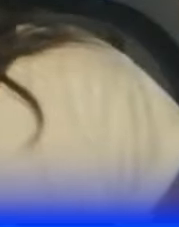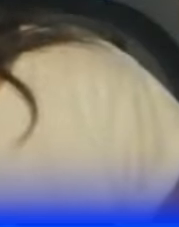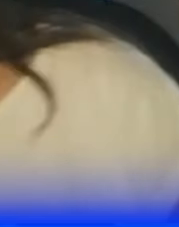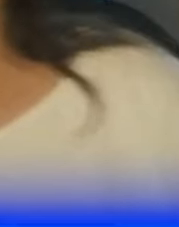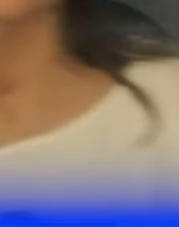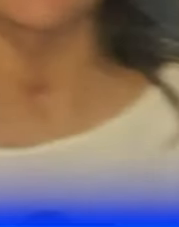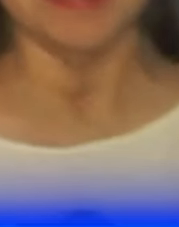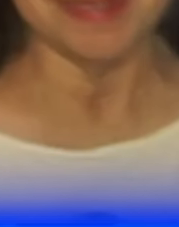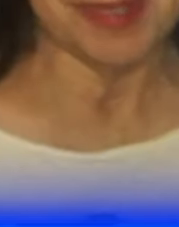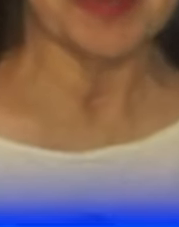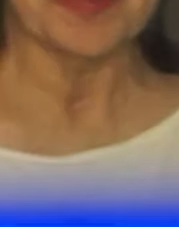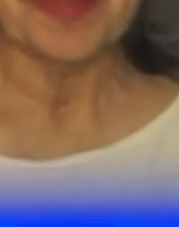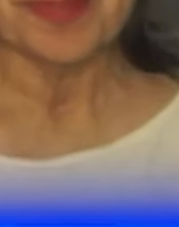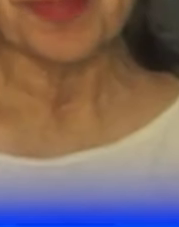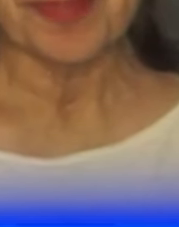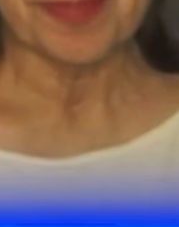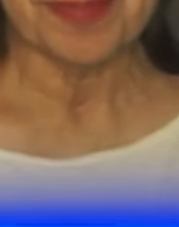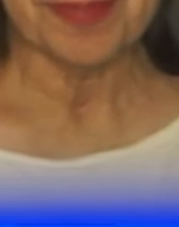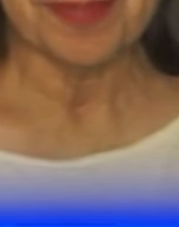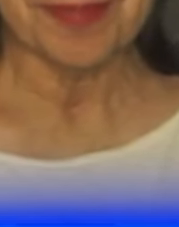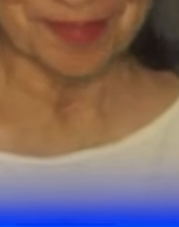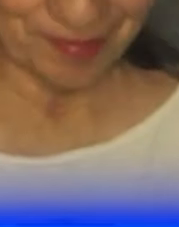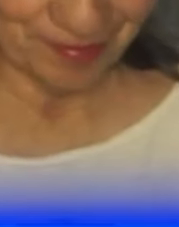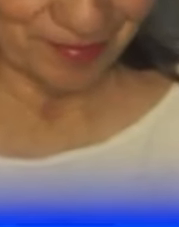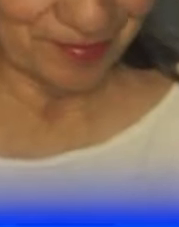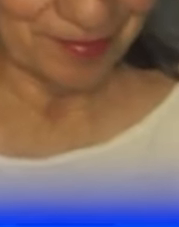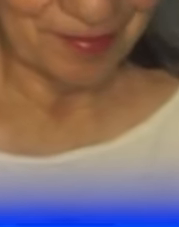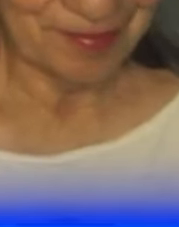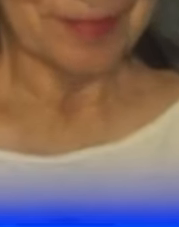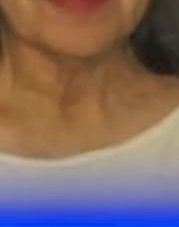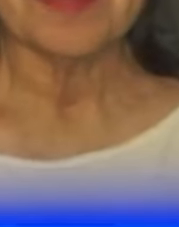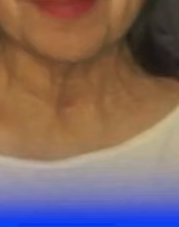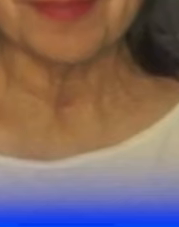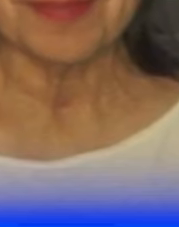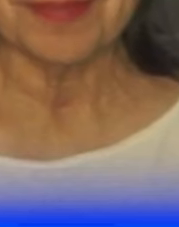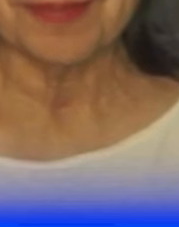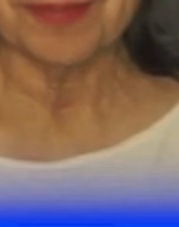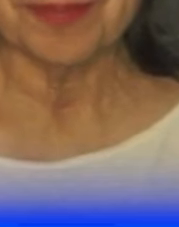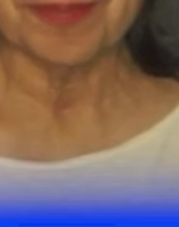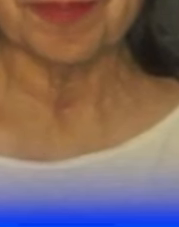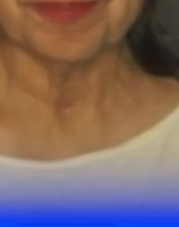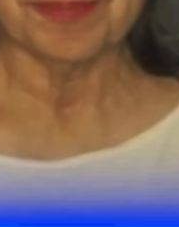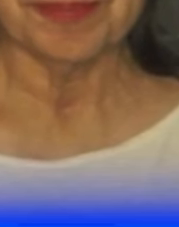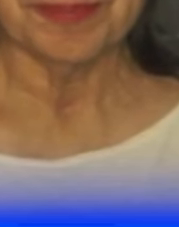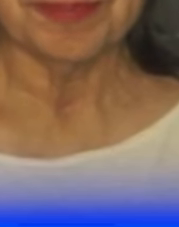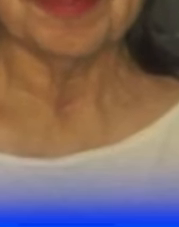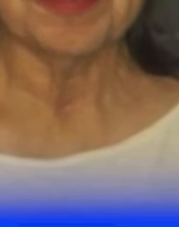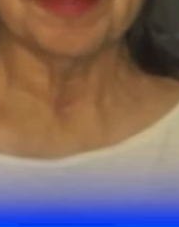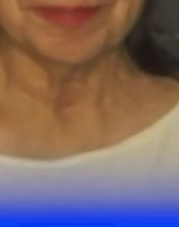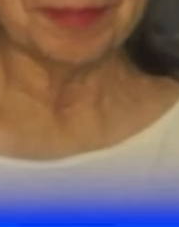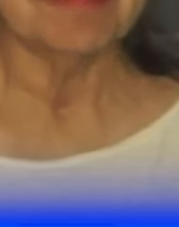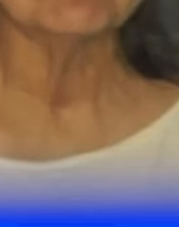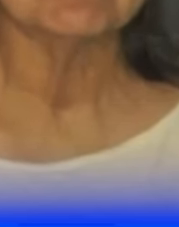con Compartiendo con Jor. ustedes unos lindos videos. En esta oportunidad vamos a compartir un par de historias